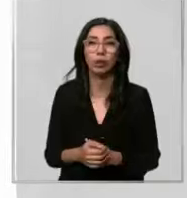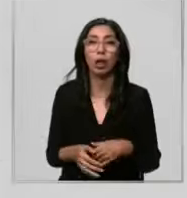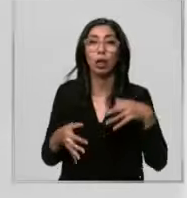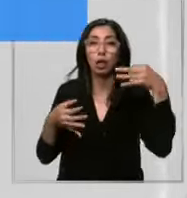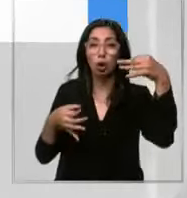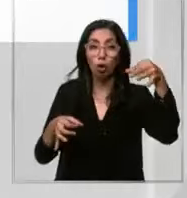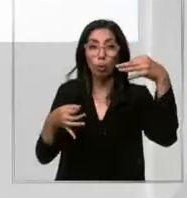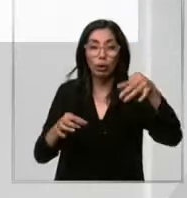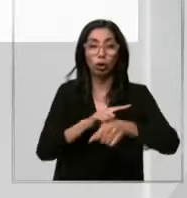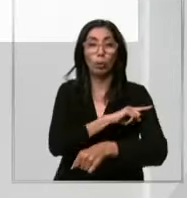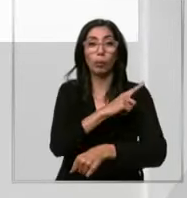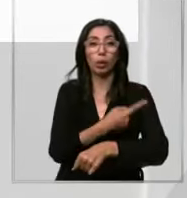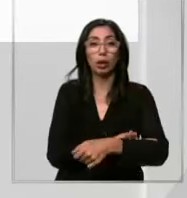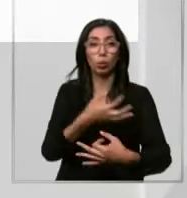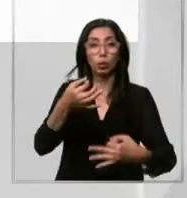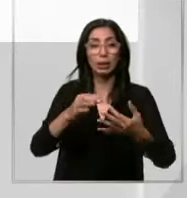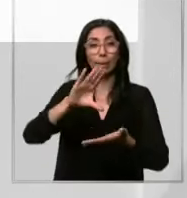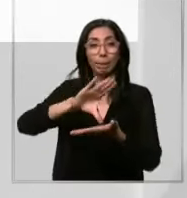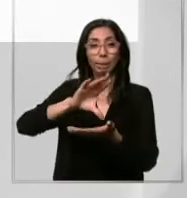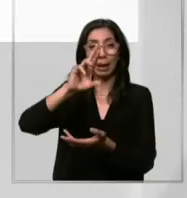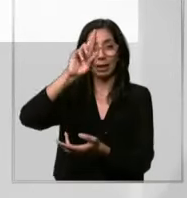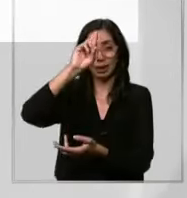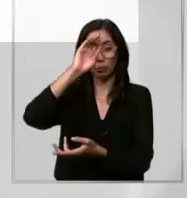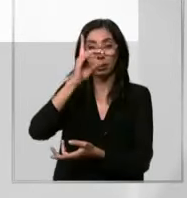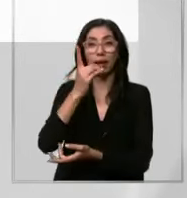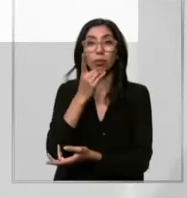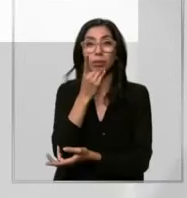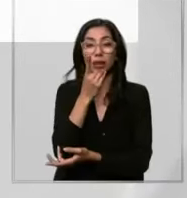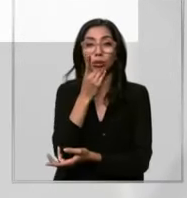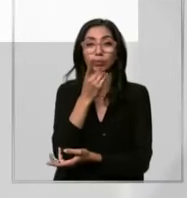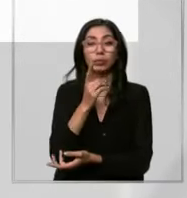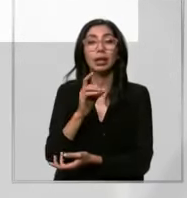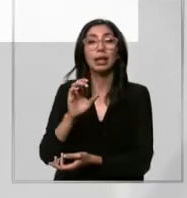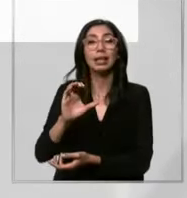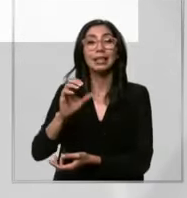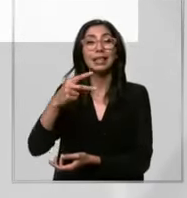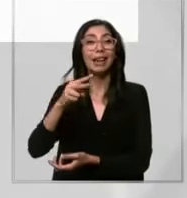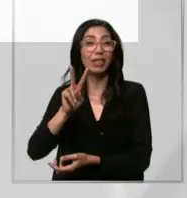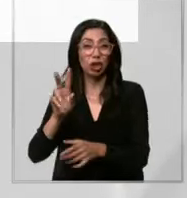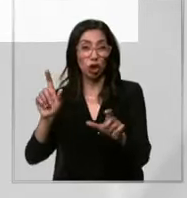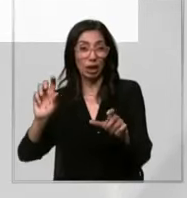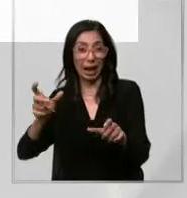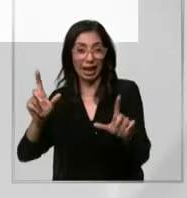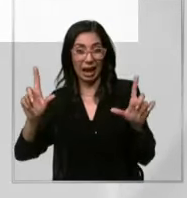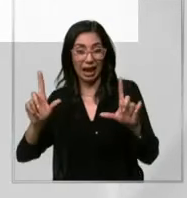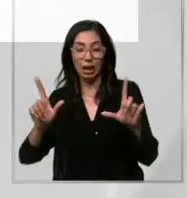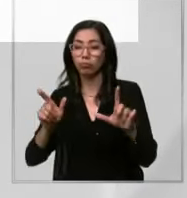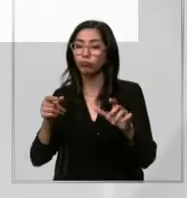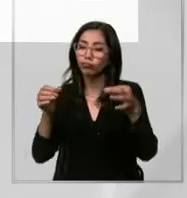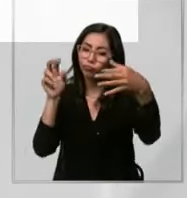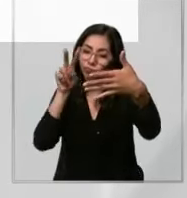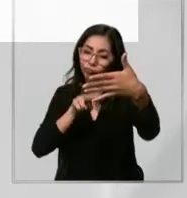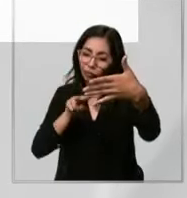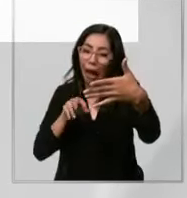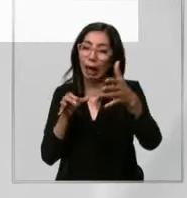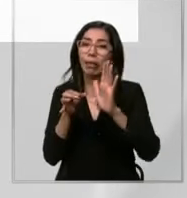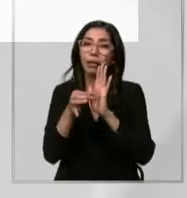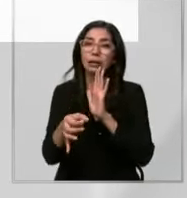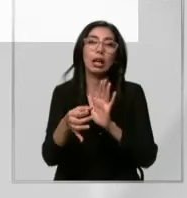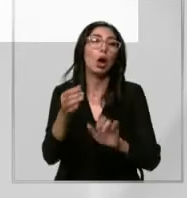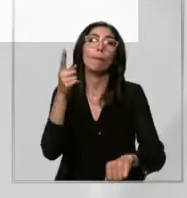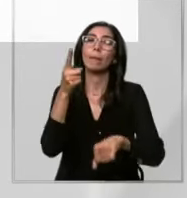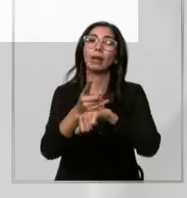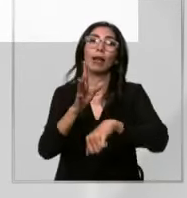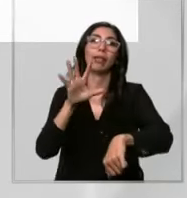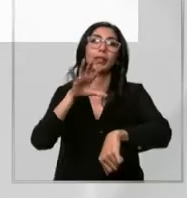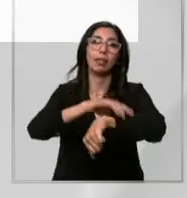poder judicial de República Dominicana al que accedió chilevisión noticias se ve la orden de detención para estos tres